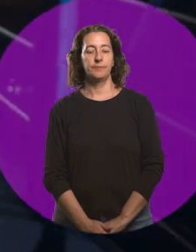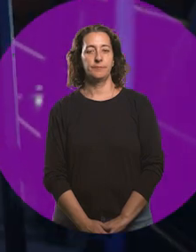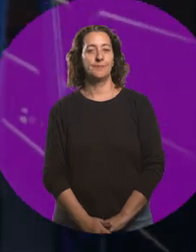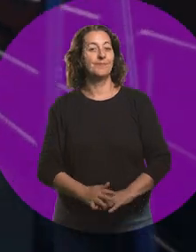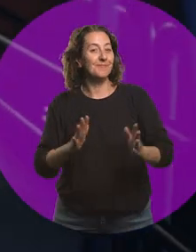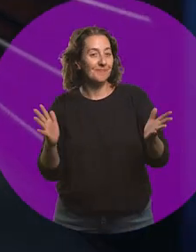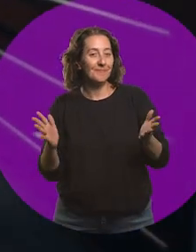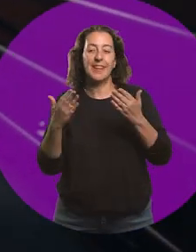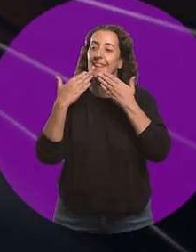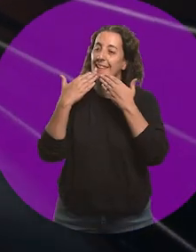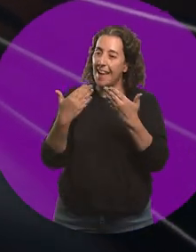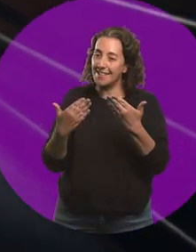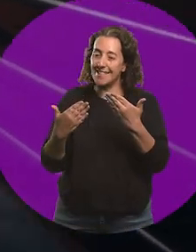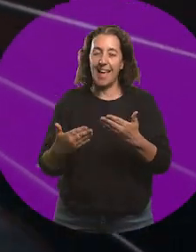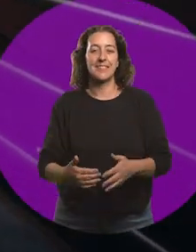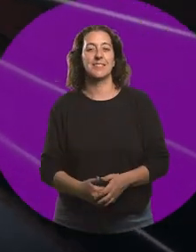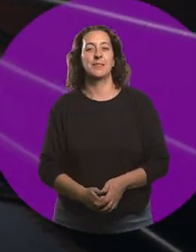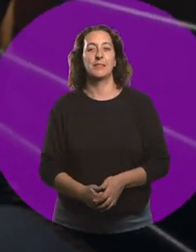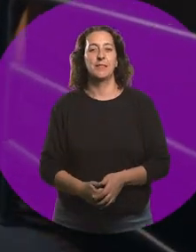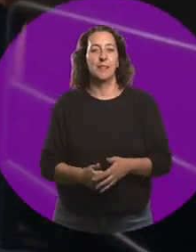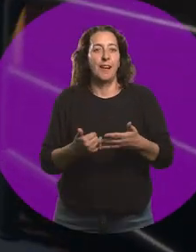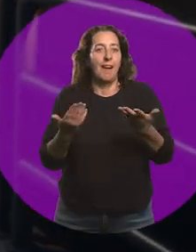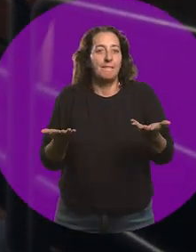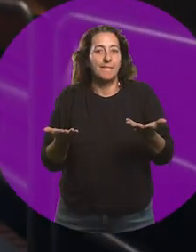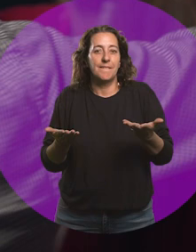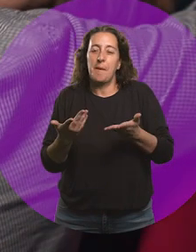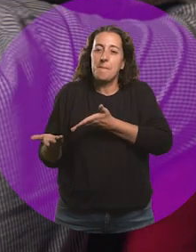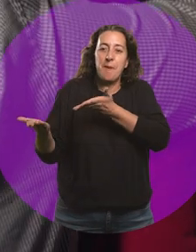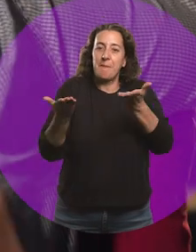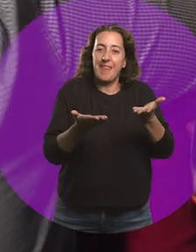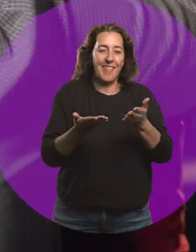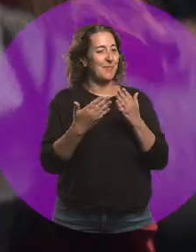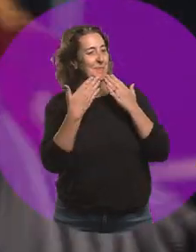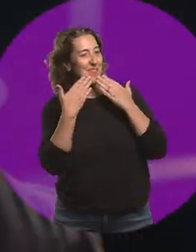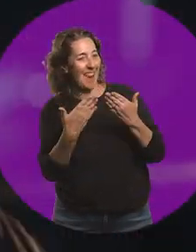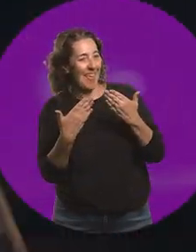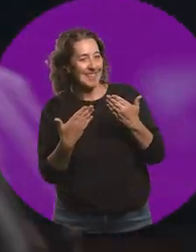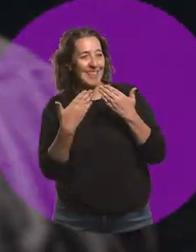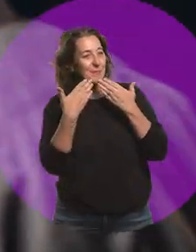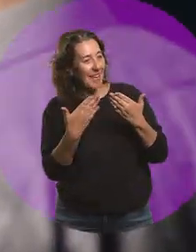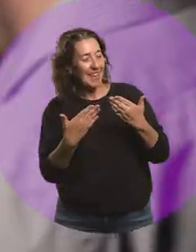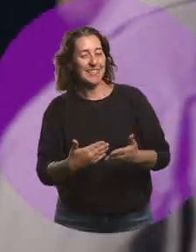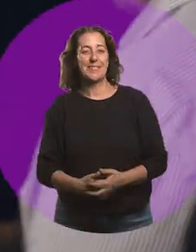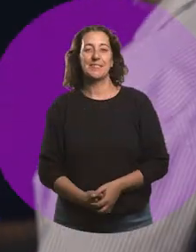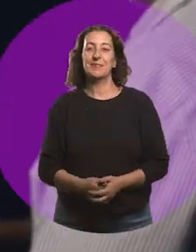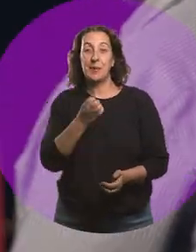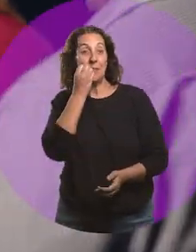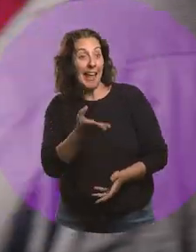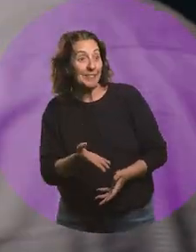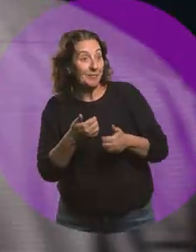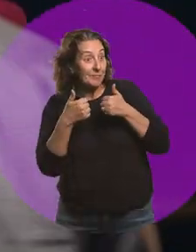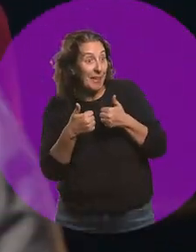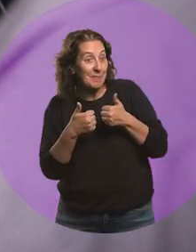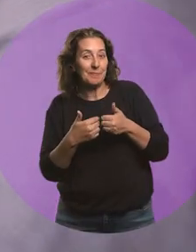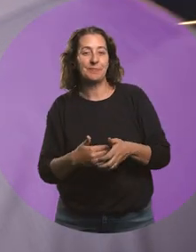Buenas, gracias. Es nuestra manera de la bienvenida. Muchas gracias. Gracias. Muchas gracias. ¿Cómo andan? ¿Todo